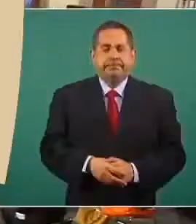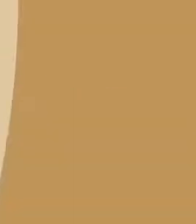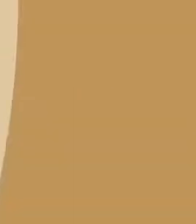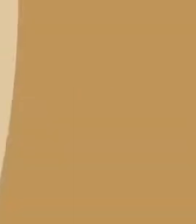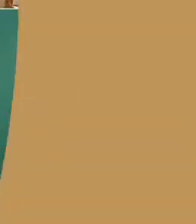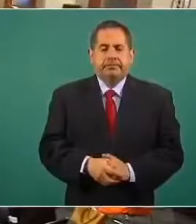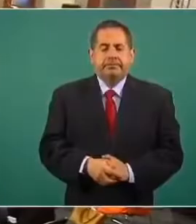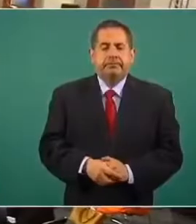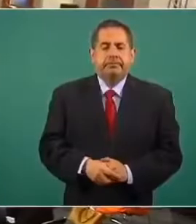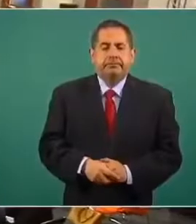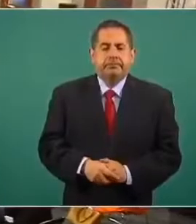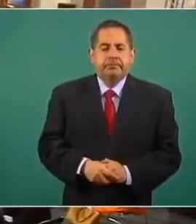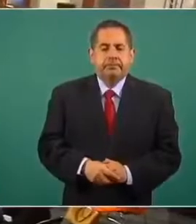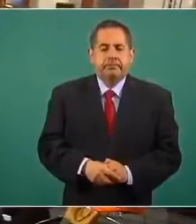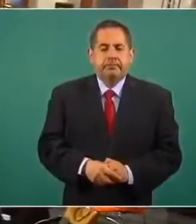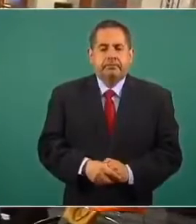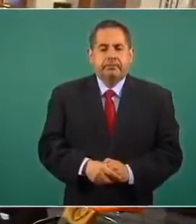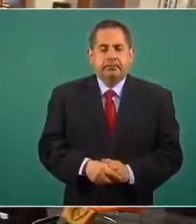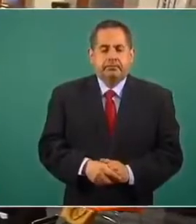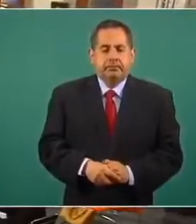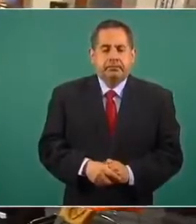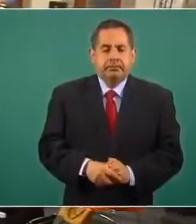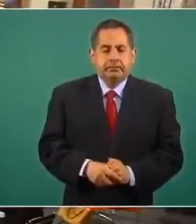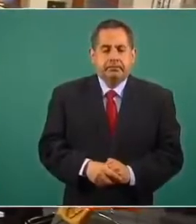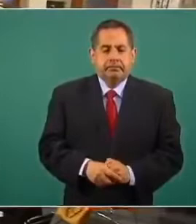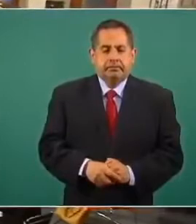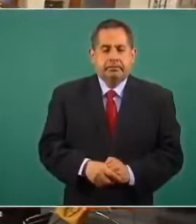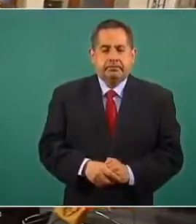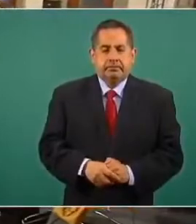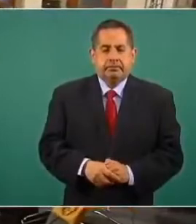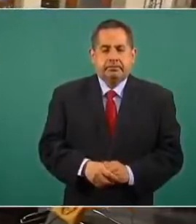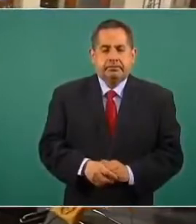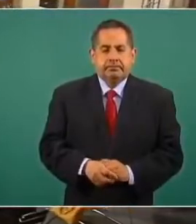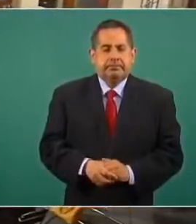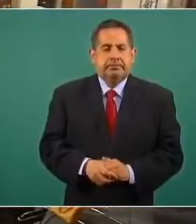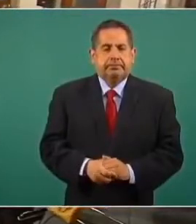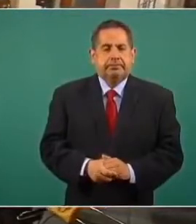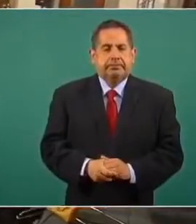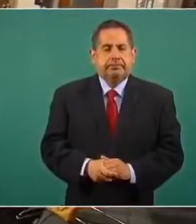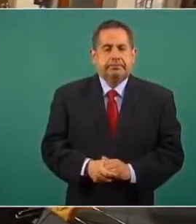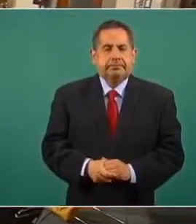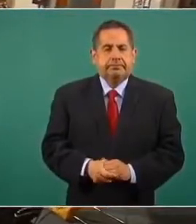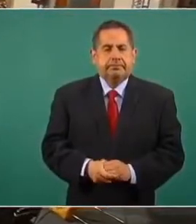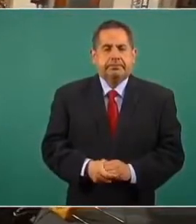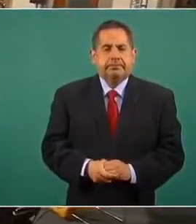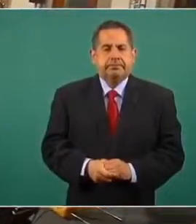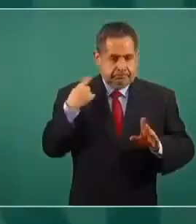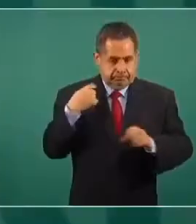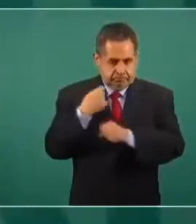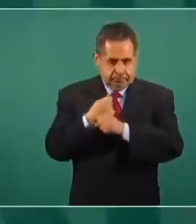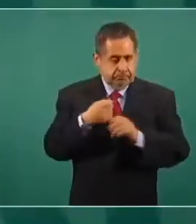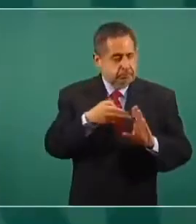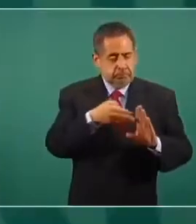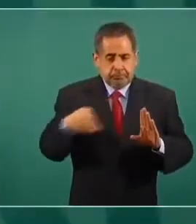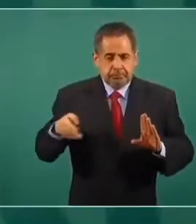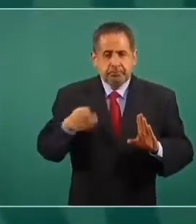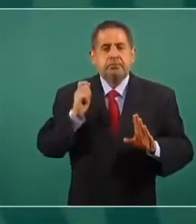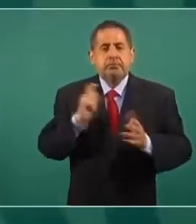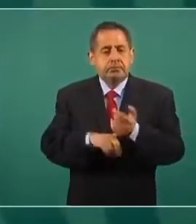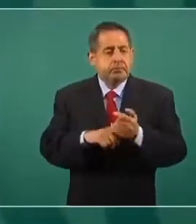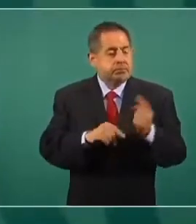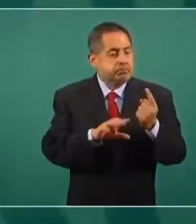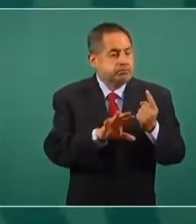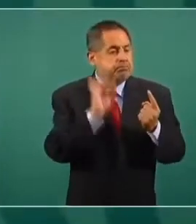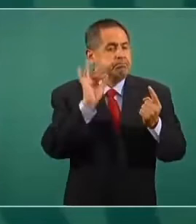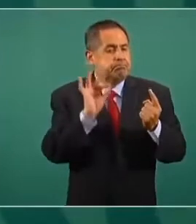familiares. Por su parte, la titular de la Comisión Nacional de Búsqueda de Personas Desaparecidas, Carla Quintana, informó que